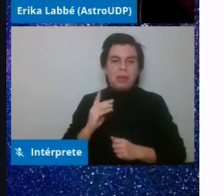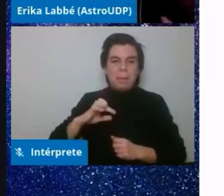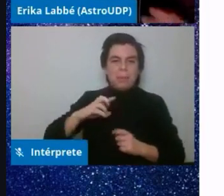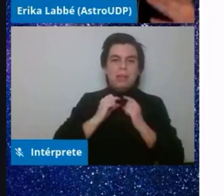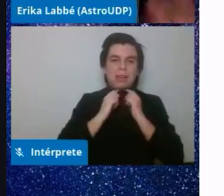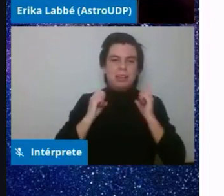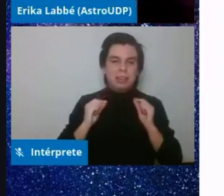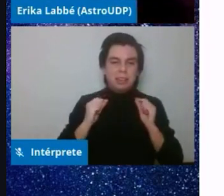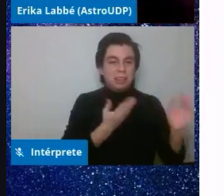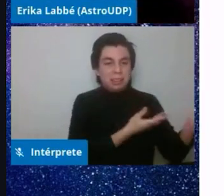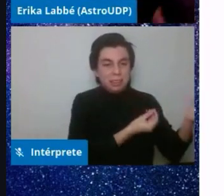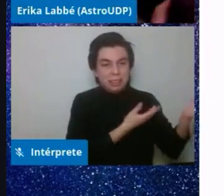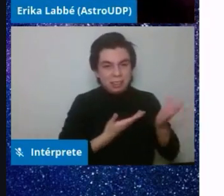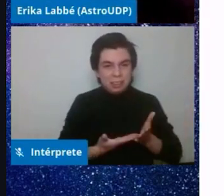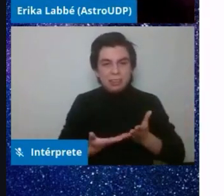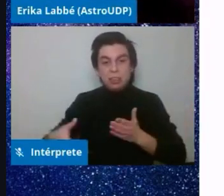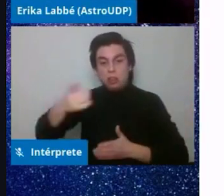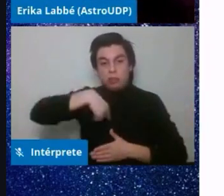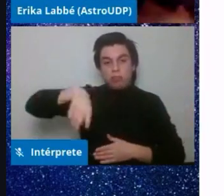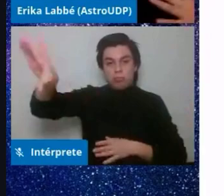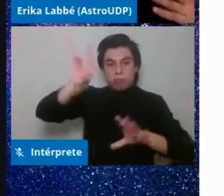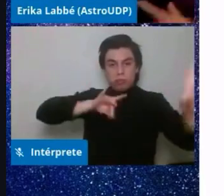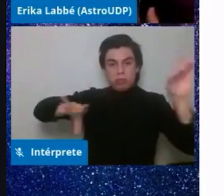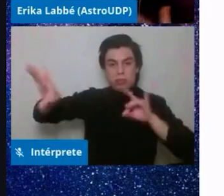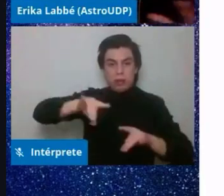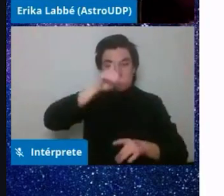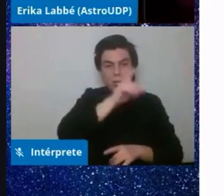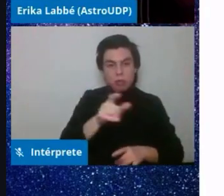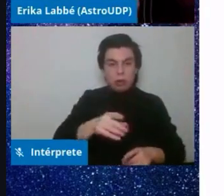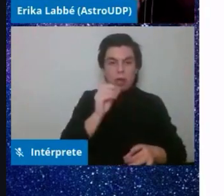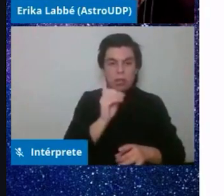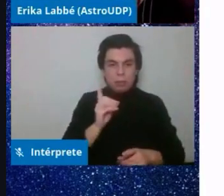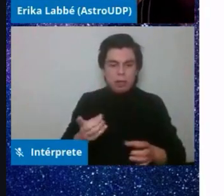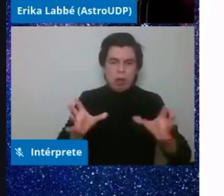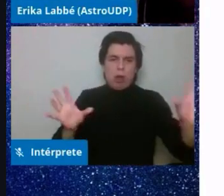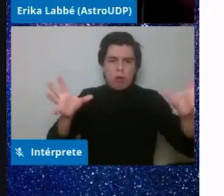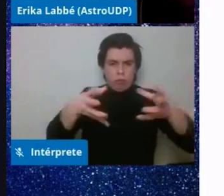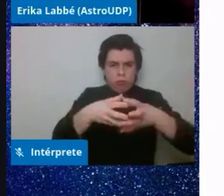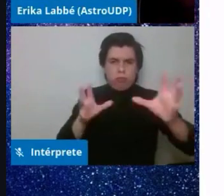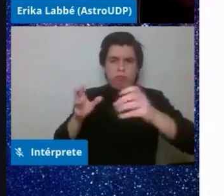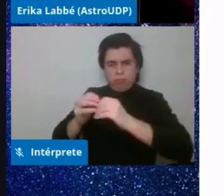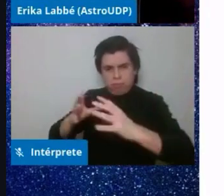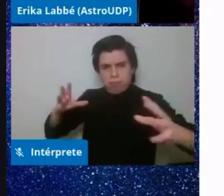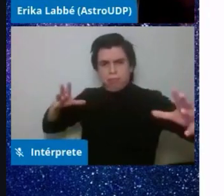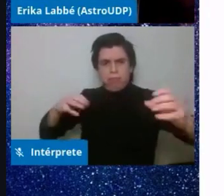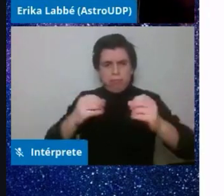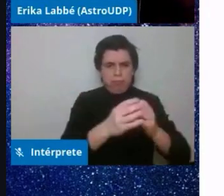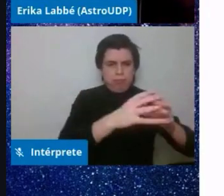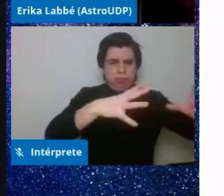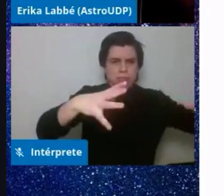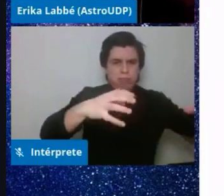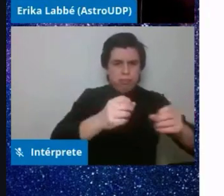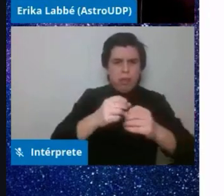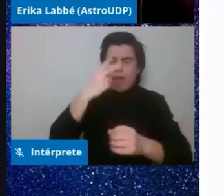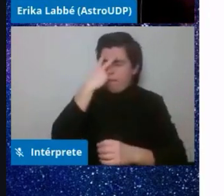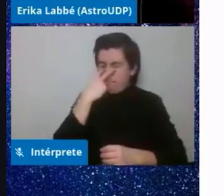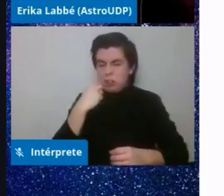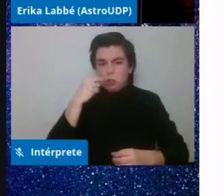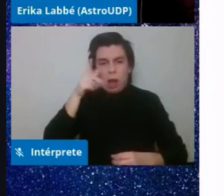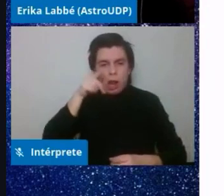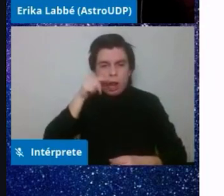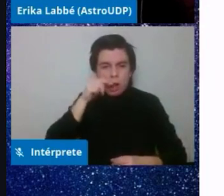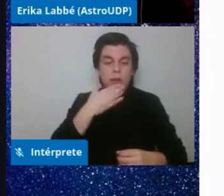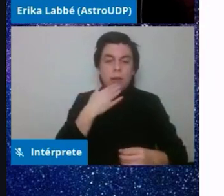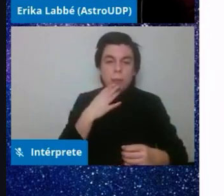invitamos a justamente personas con discapacidad varias. Llegaron grupos grandes de personas con discapacidad visual en particular, pero